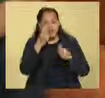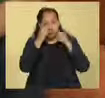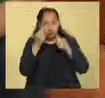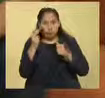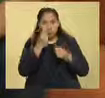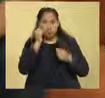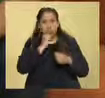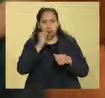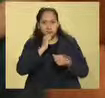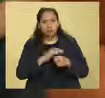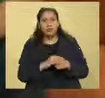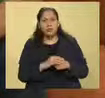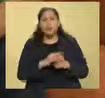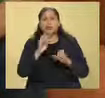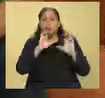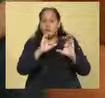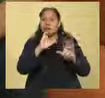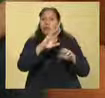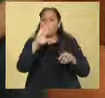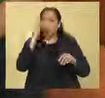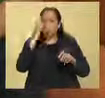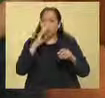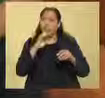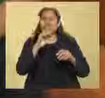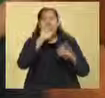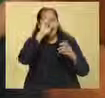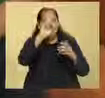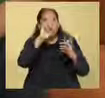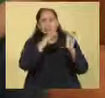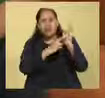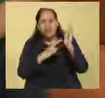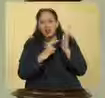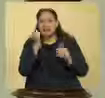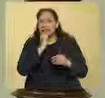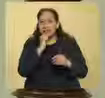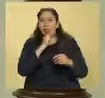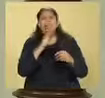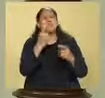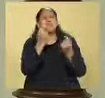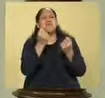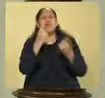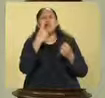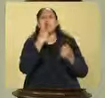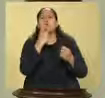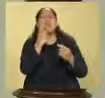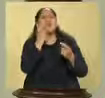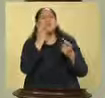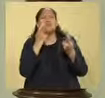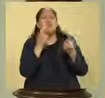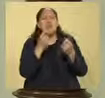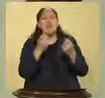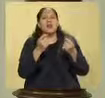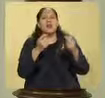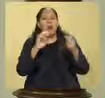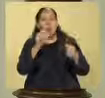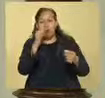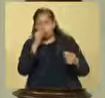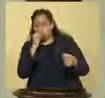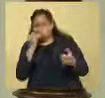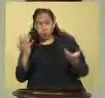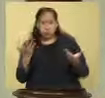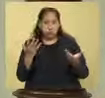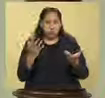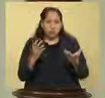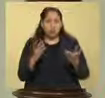atención sobre todo eso por supuesto respetar las reglas no pasarse de pasarse de tragos y quieren bueno qué